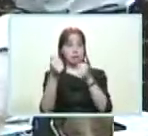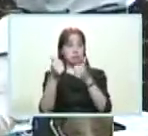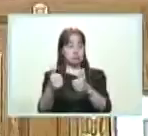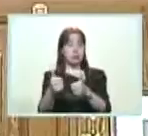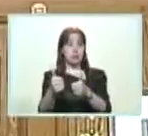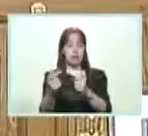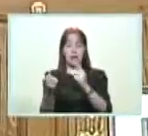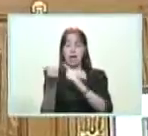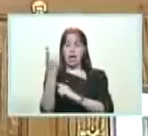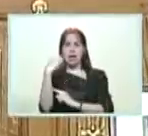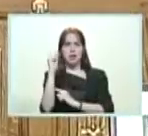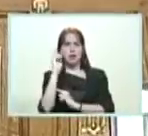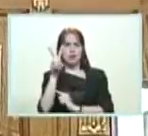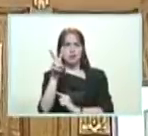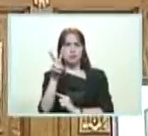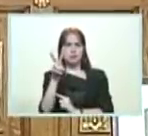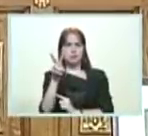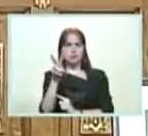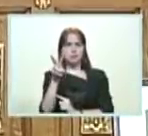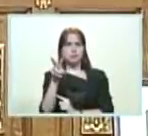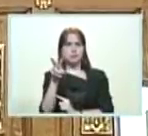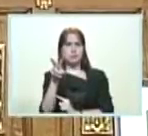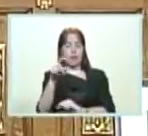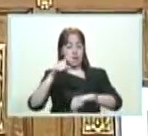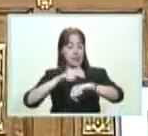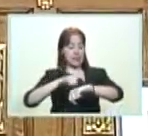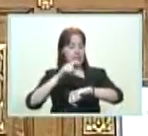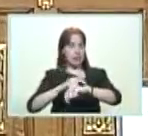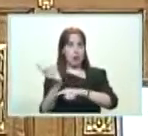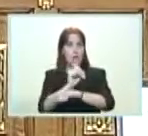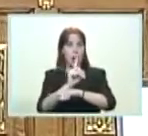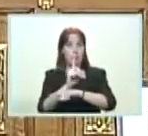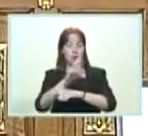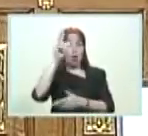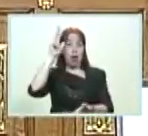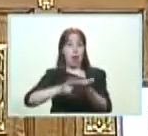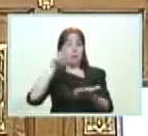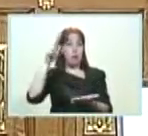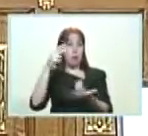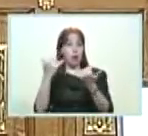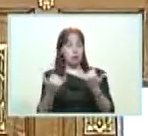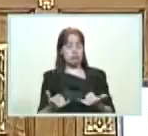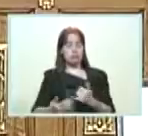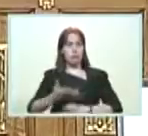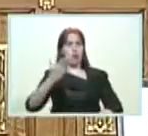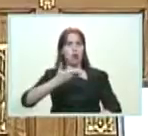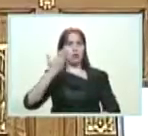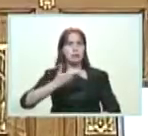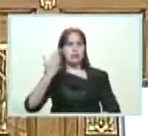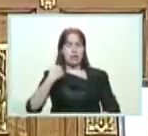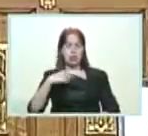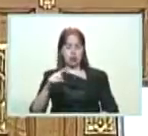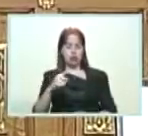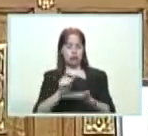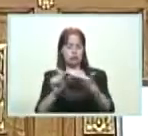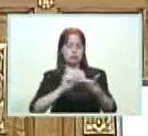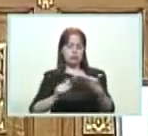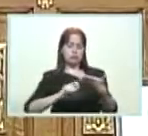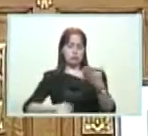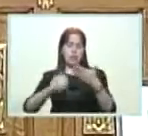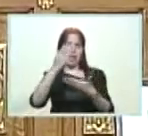Ayer los vi también, en tiempo récord aprobaron algo muy importante, que yo lo tengo aquí en la